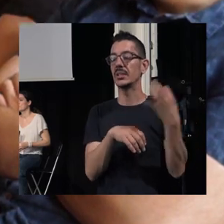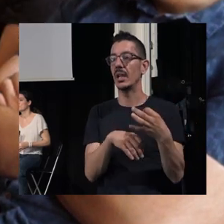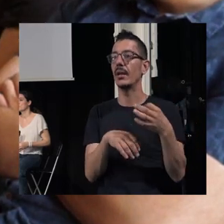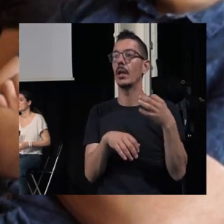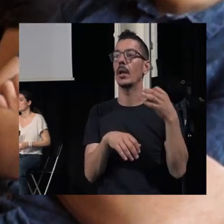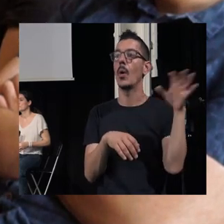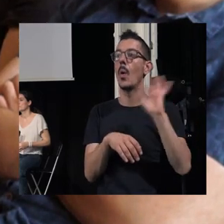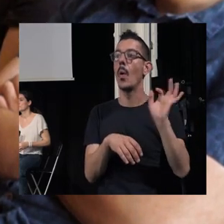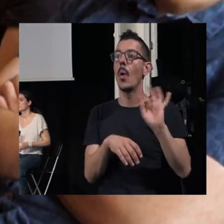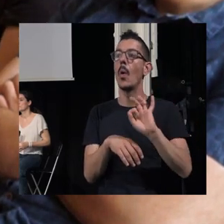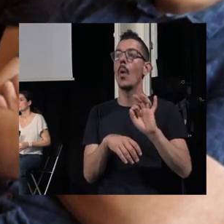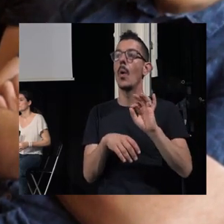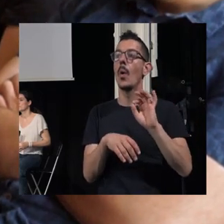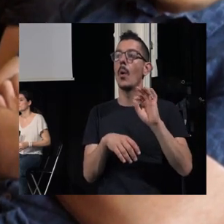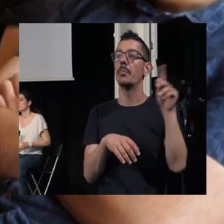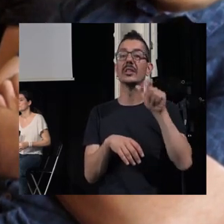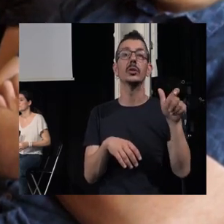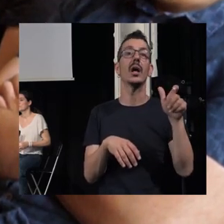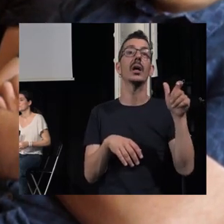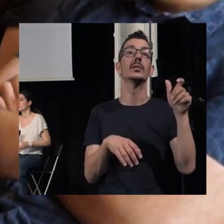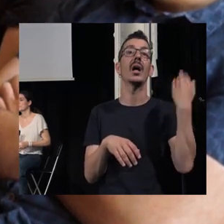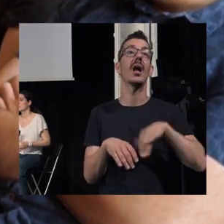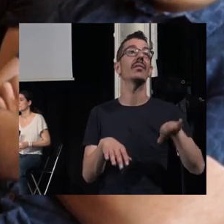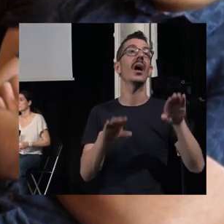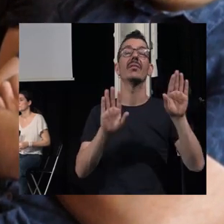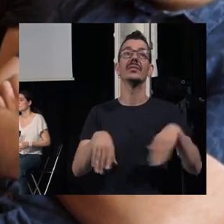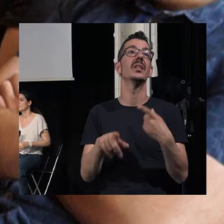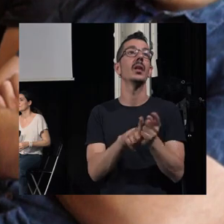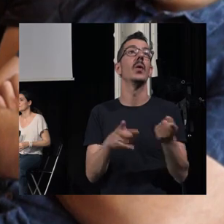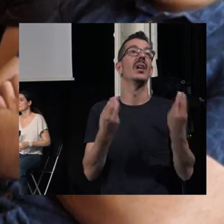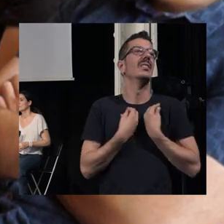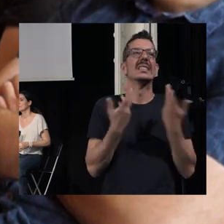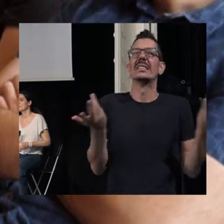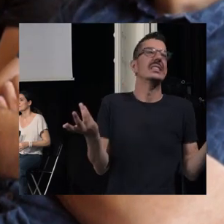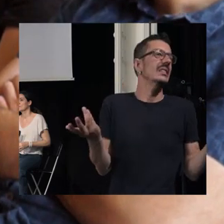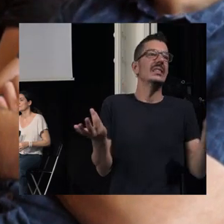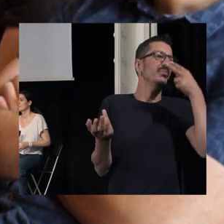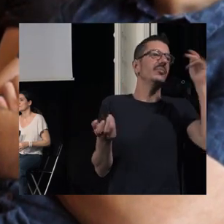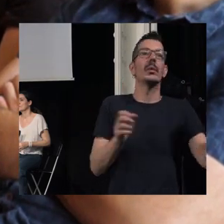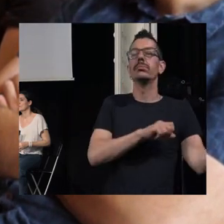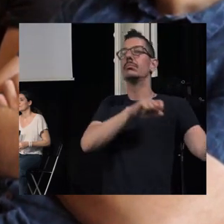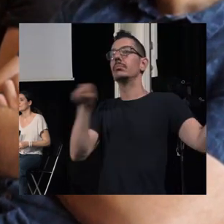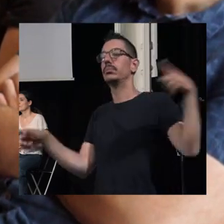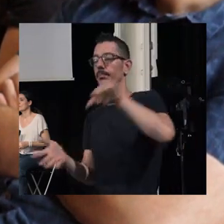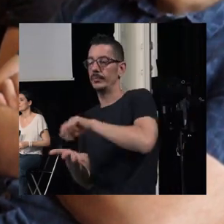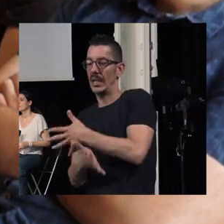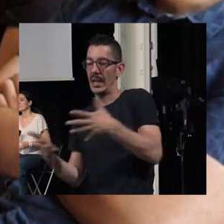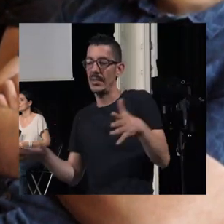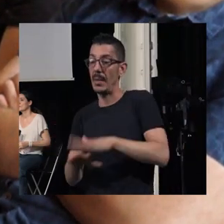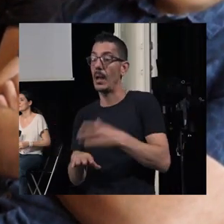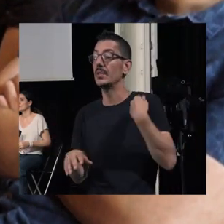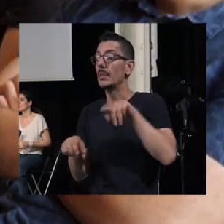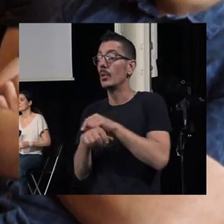No que la gente tenga que venir o emigrar a las grandes ciudades para poder luchar por estas